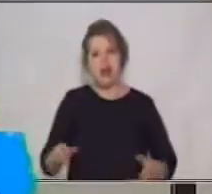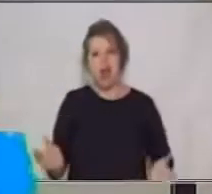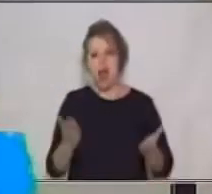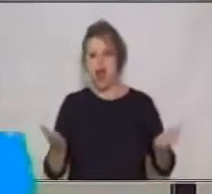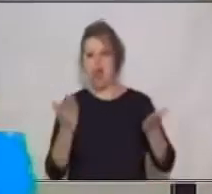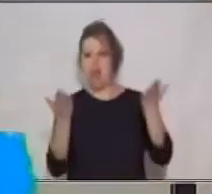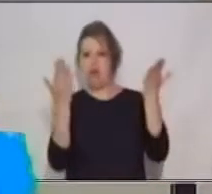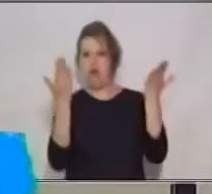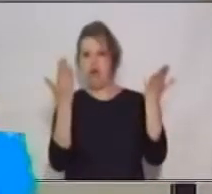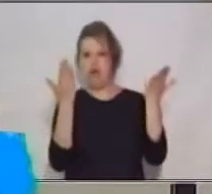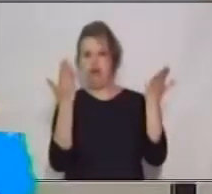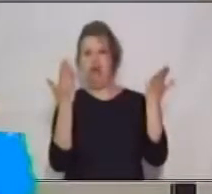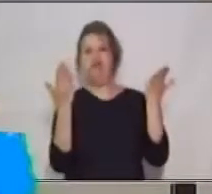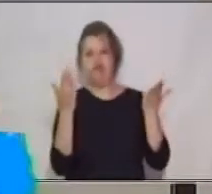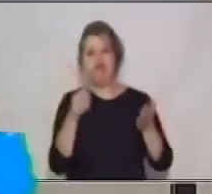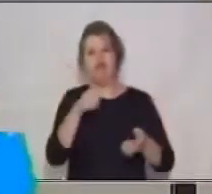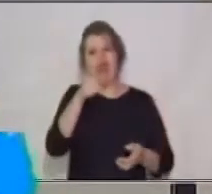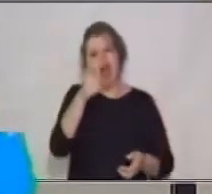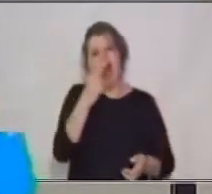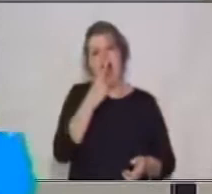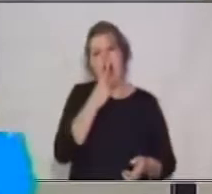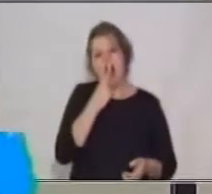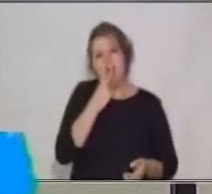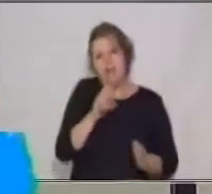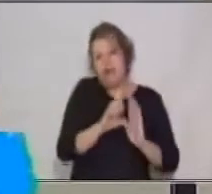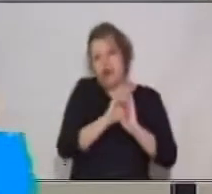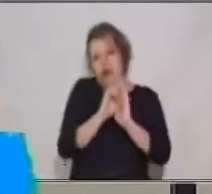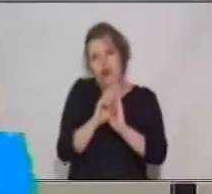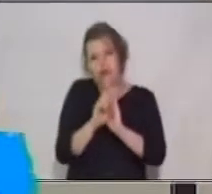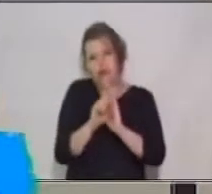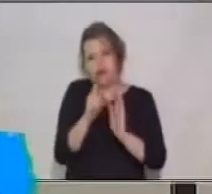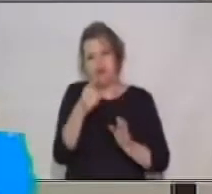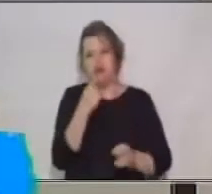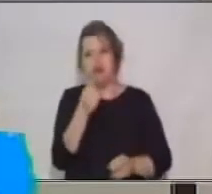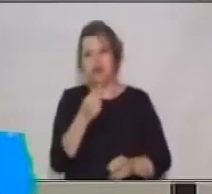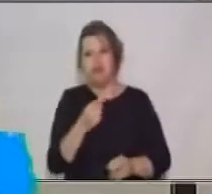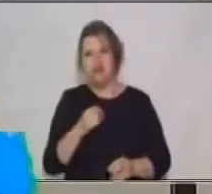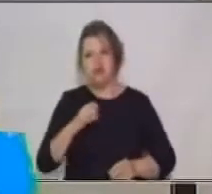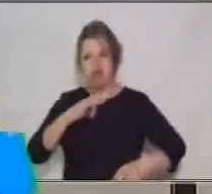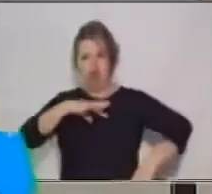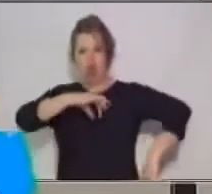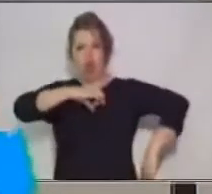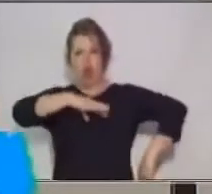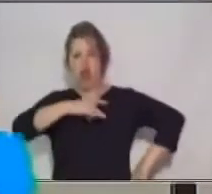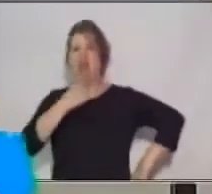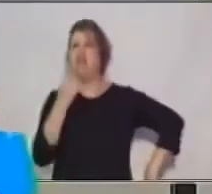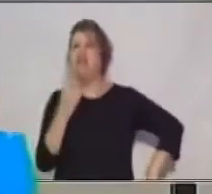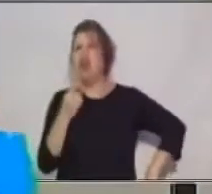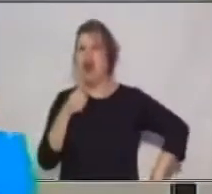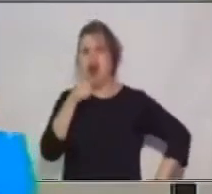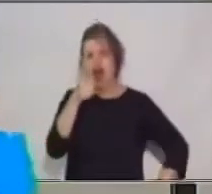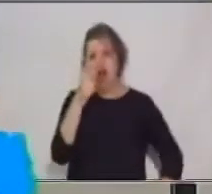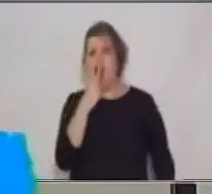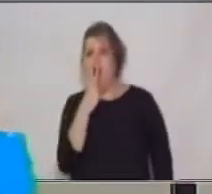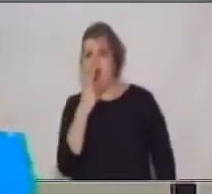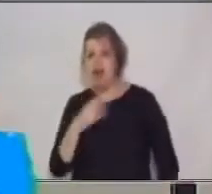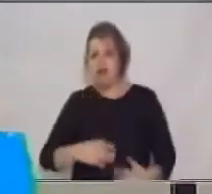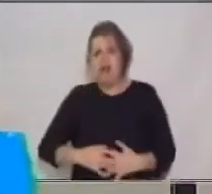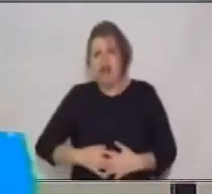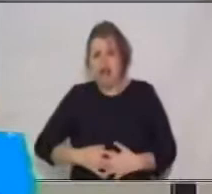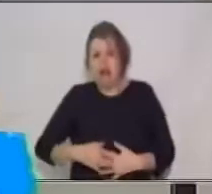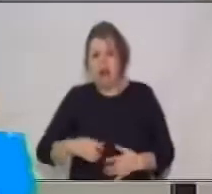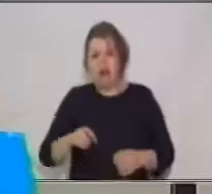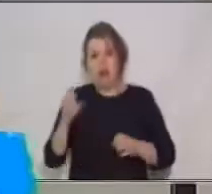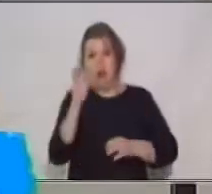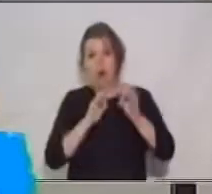identificar este ay? Posiblemente puede ser algún dolor o algo que posiblemente se haya podido lastimar. O puede ser un